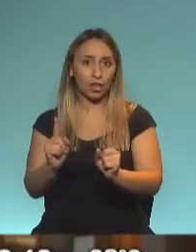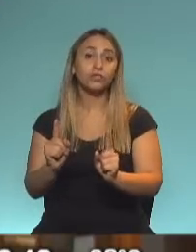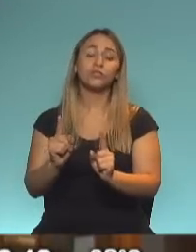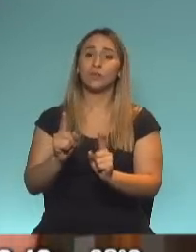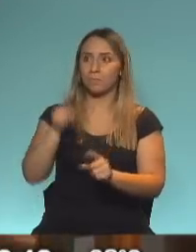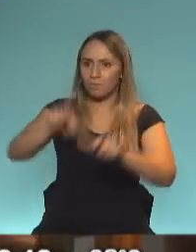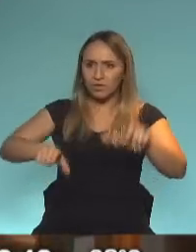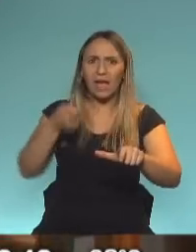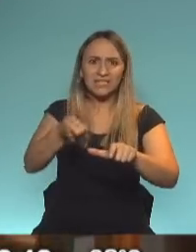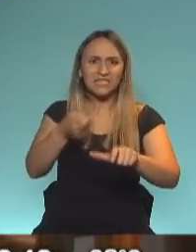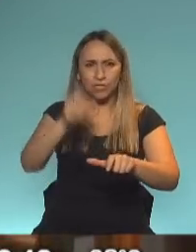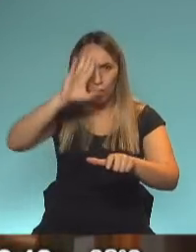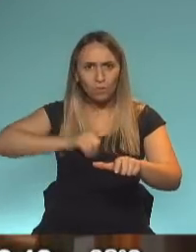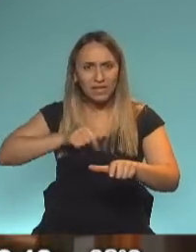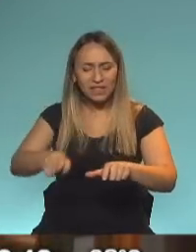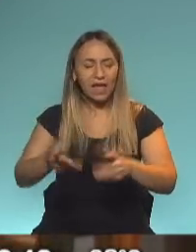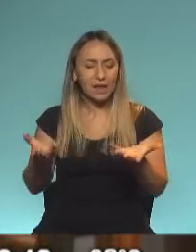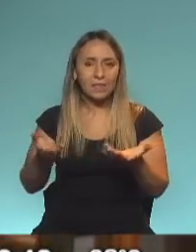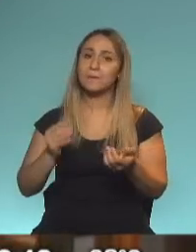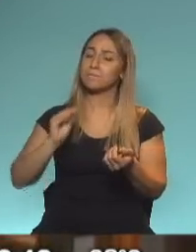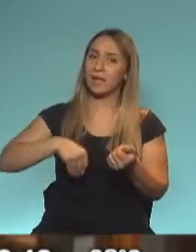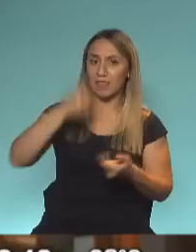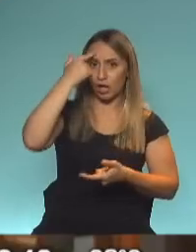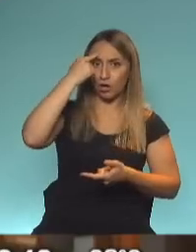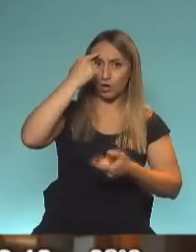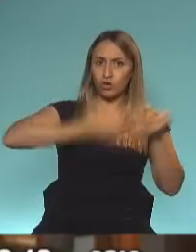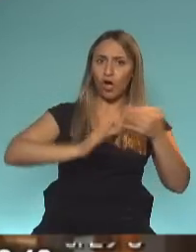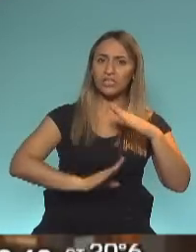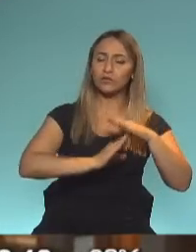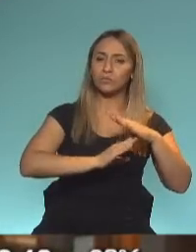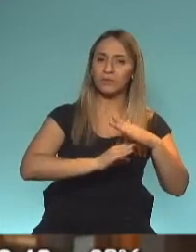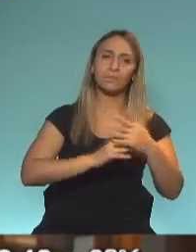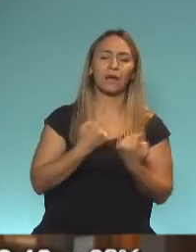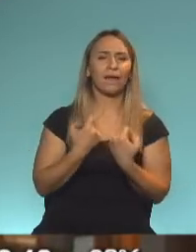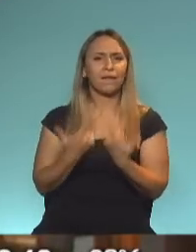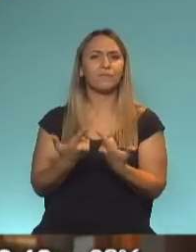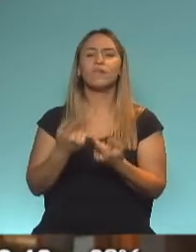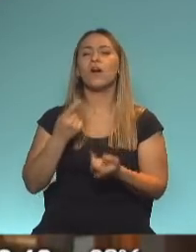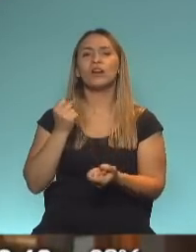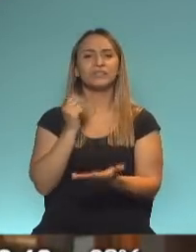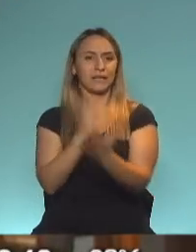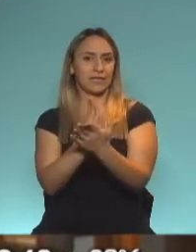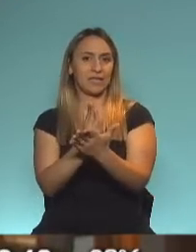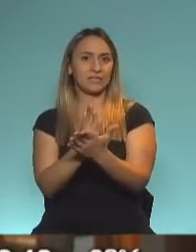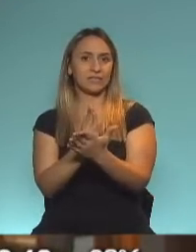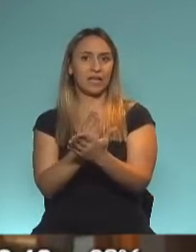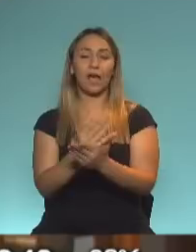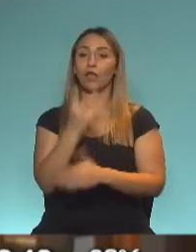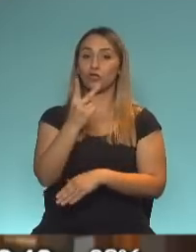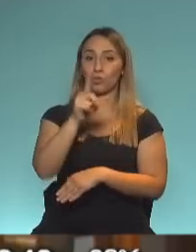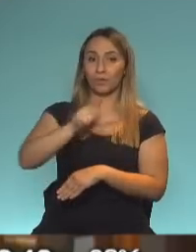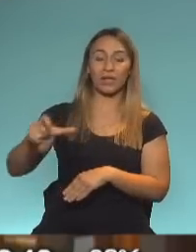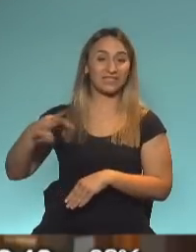hace pocos días nomás le otorgó la revocatoria de una sentencia a 2